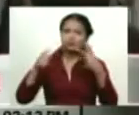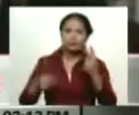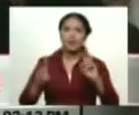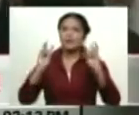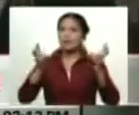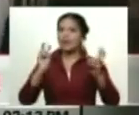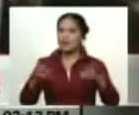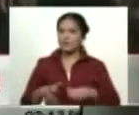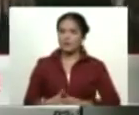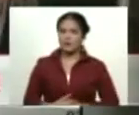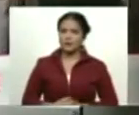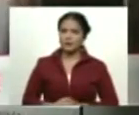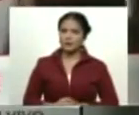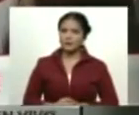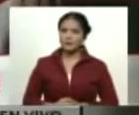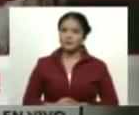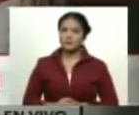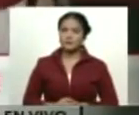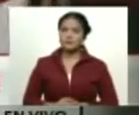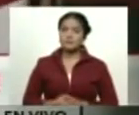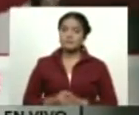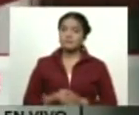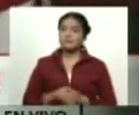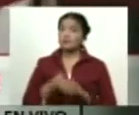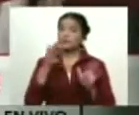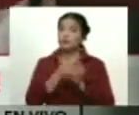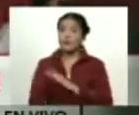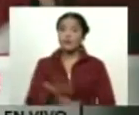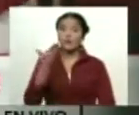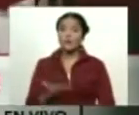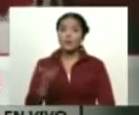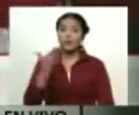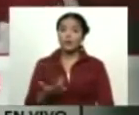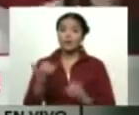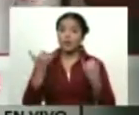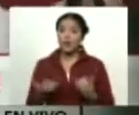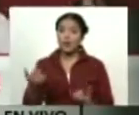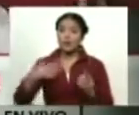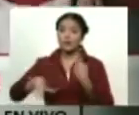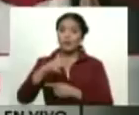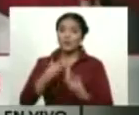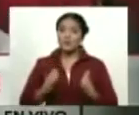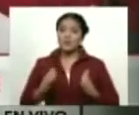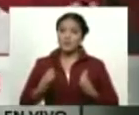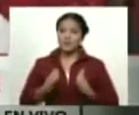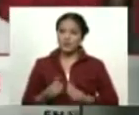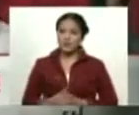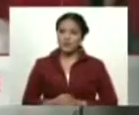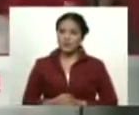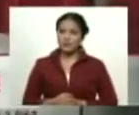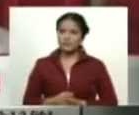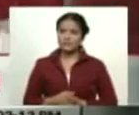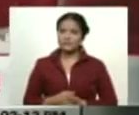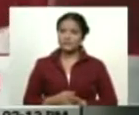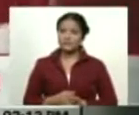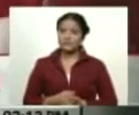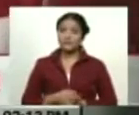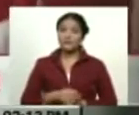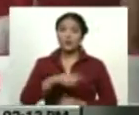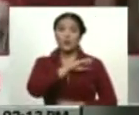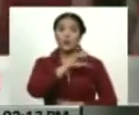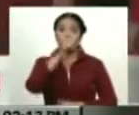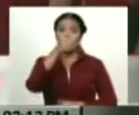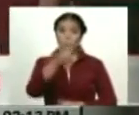temas que precisamente son relacionados a la importancia de lo que estamos viviendo. Ya el jefe del Comando Bolívar